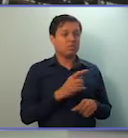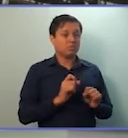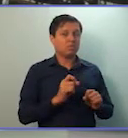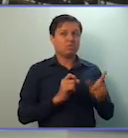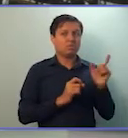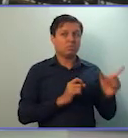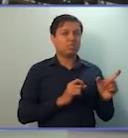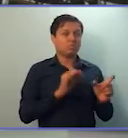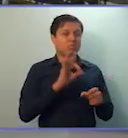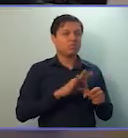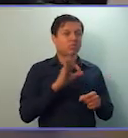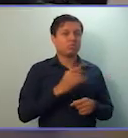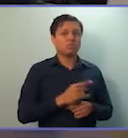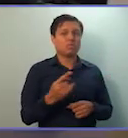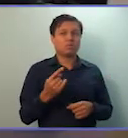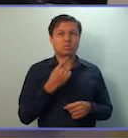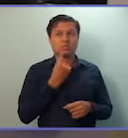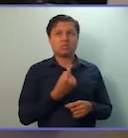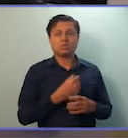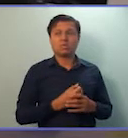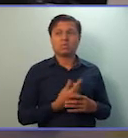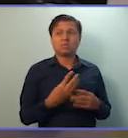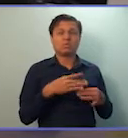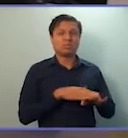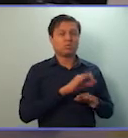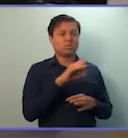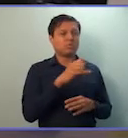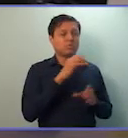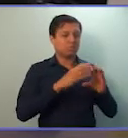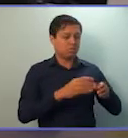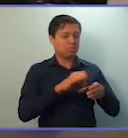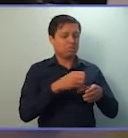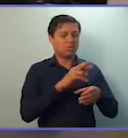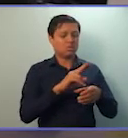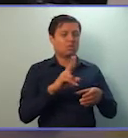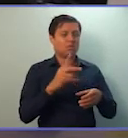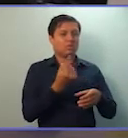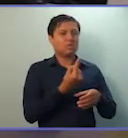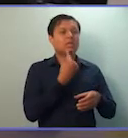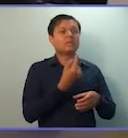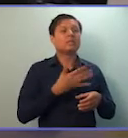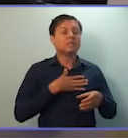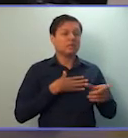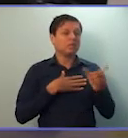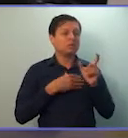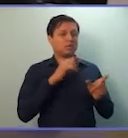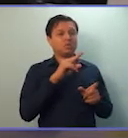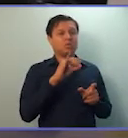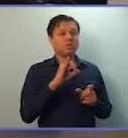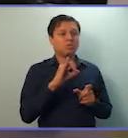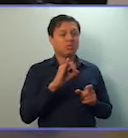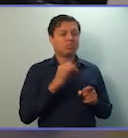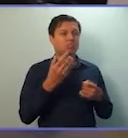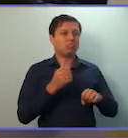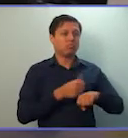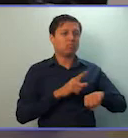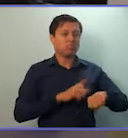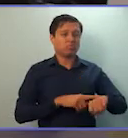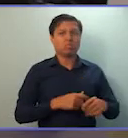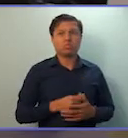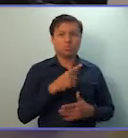podrán votar y podrán ser miembros de la juntas receptoras de voto las personas que tengan su dui vigente verdad